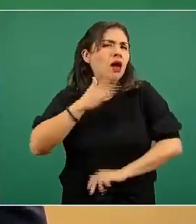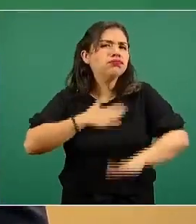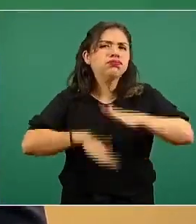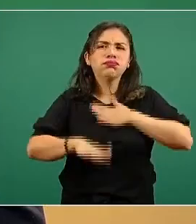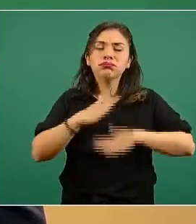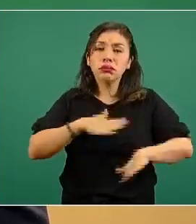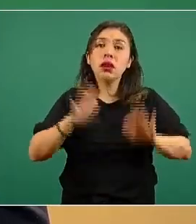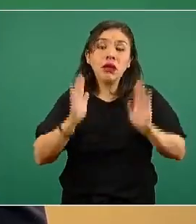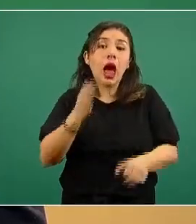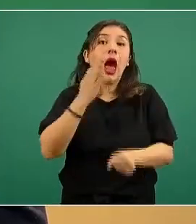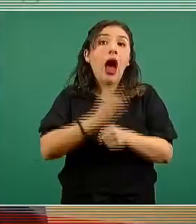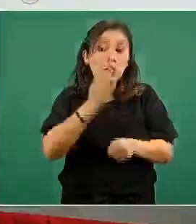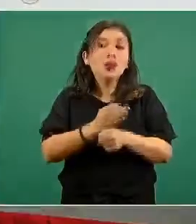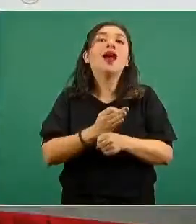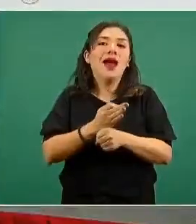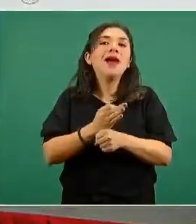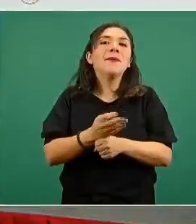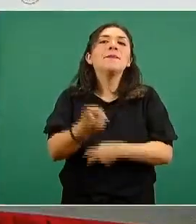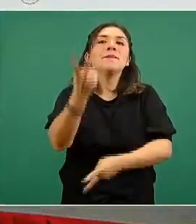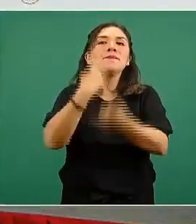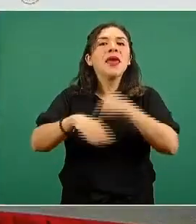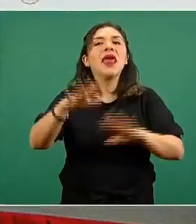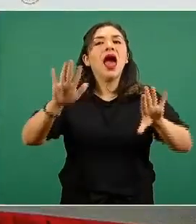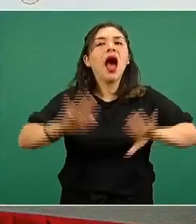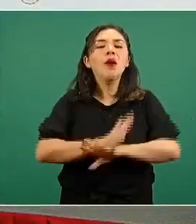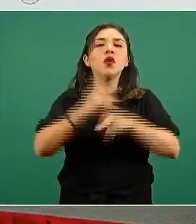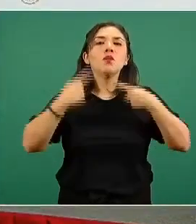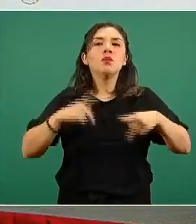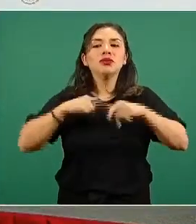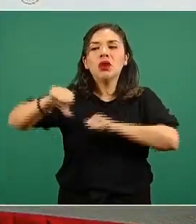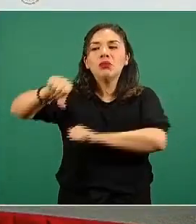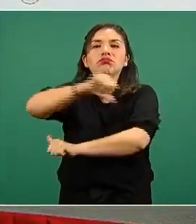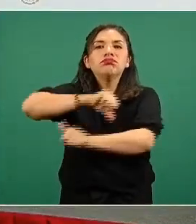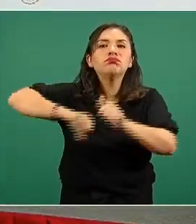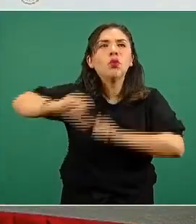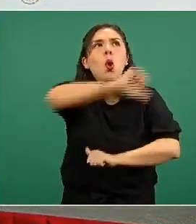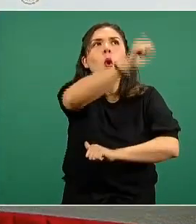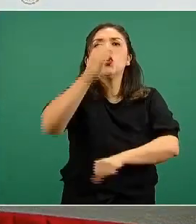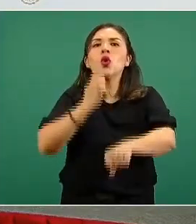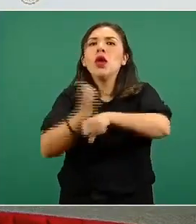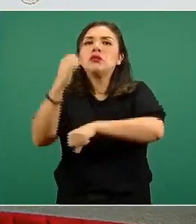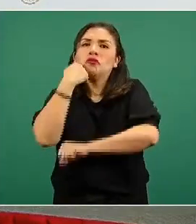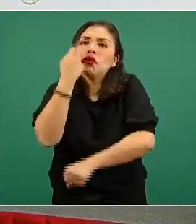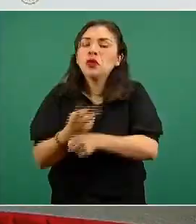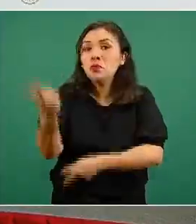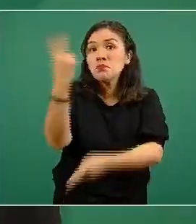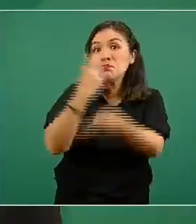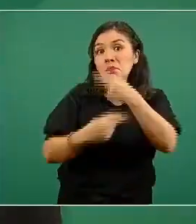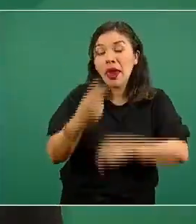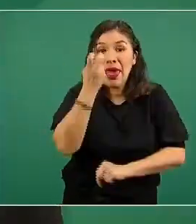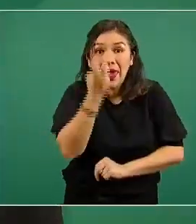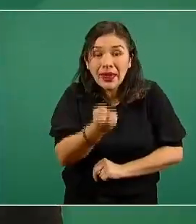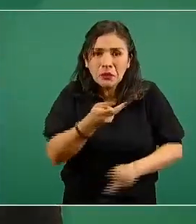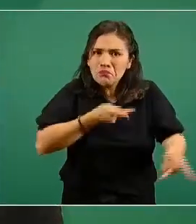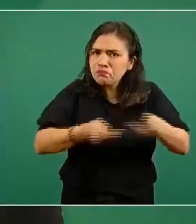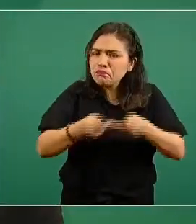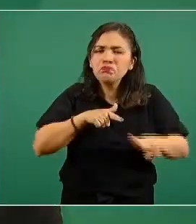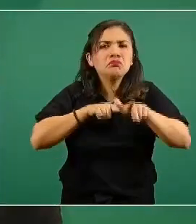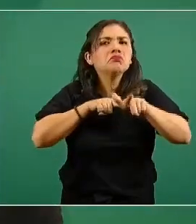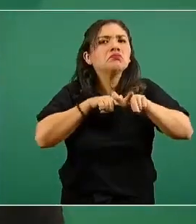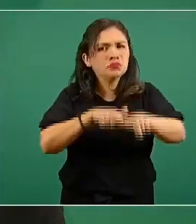están siendo ahorita reemplazadas por personal de otros estados que vienen. Entonces, pues ese plan